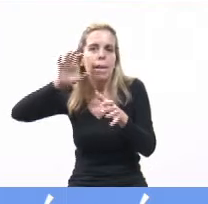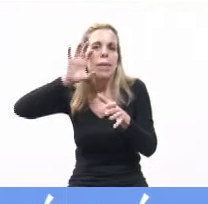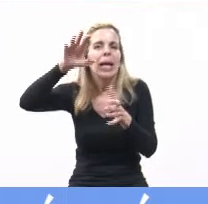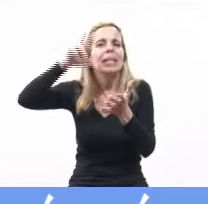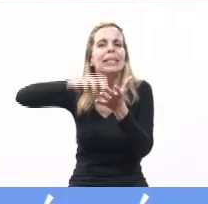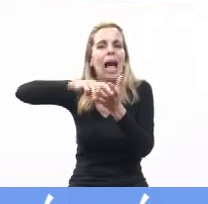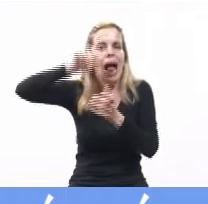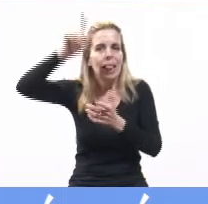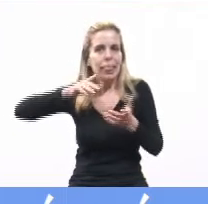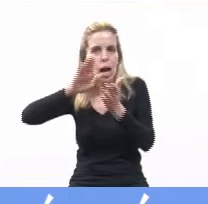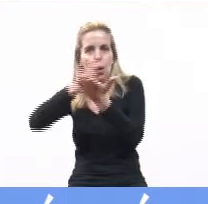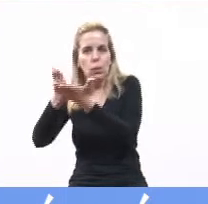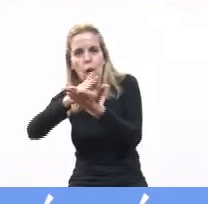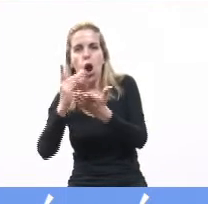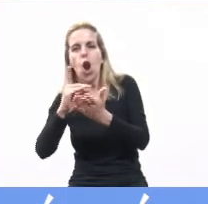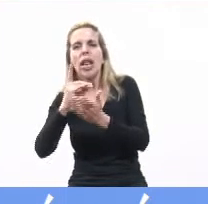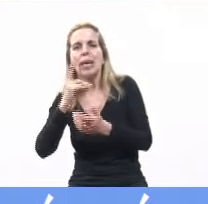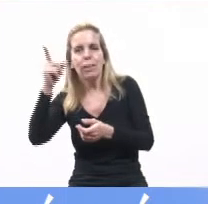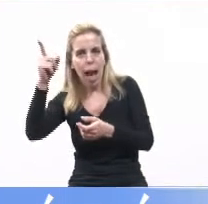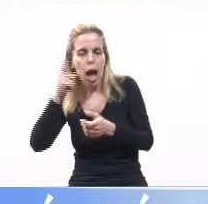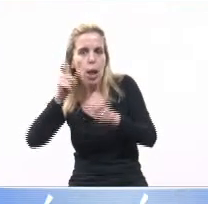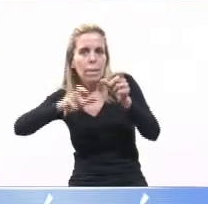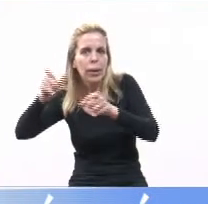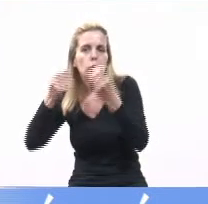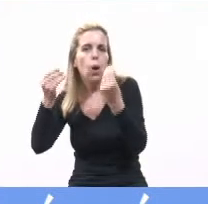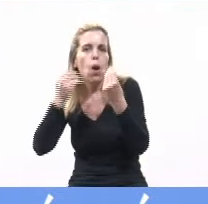Salta, que es la frontera con Bolivia, la gente se conecta